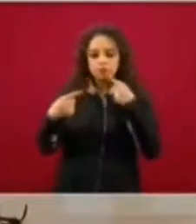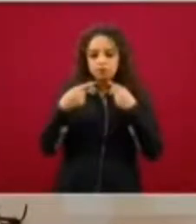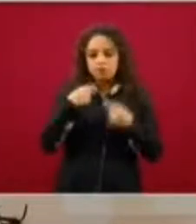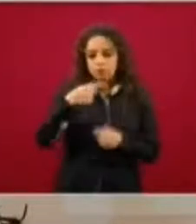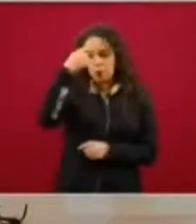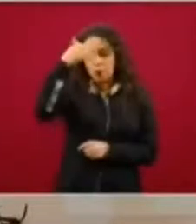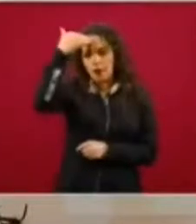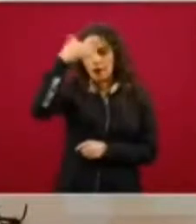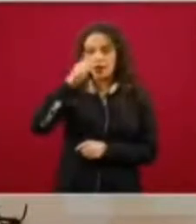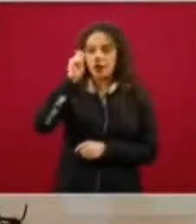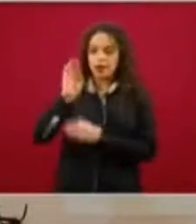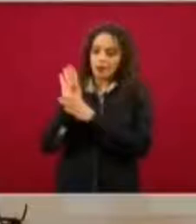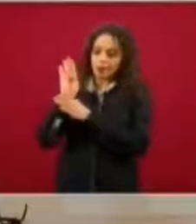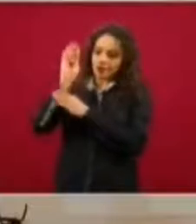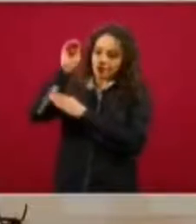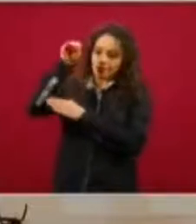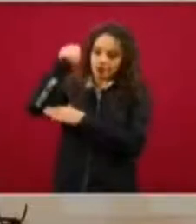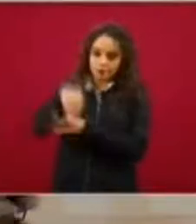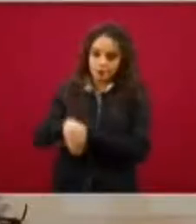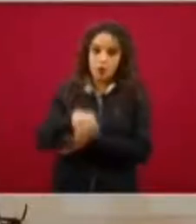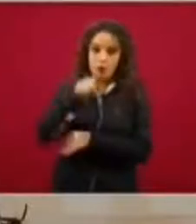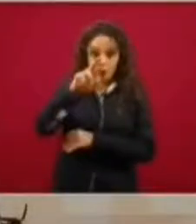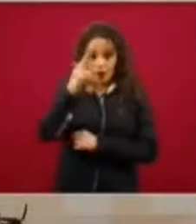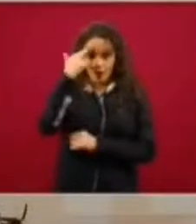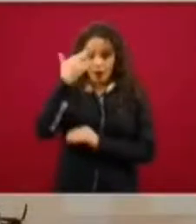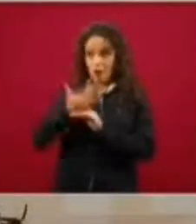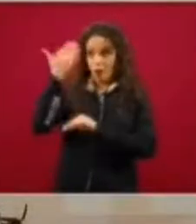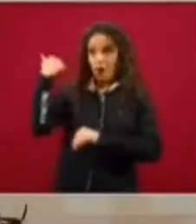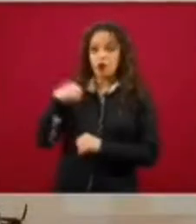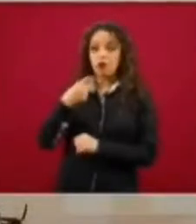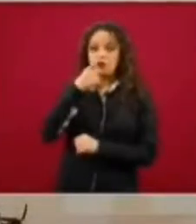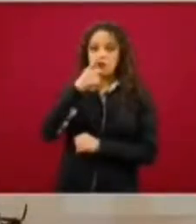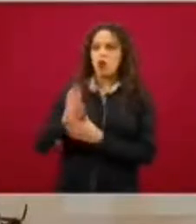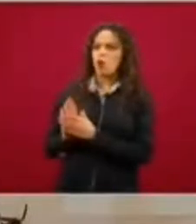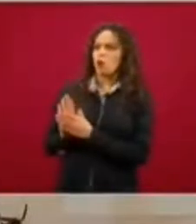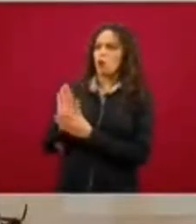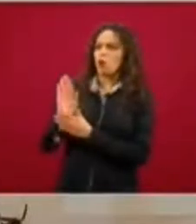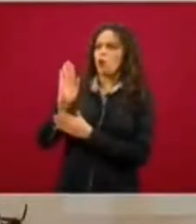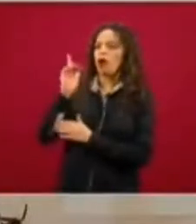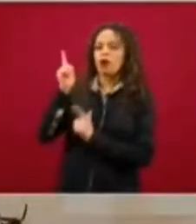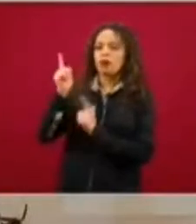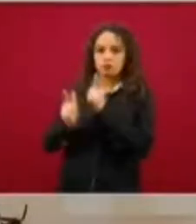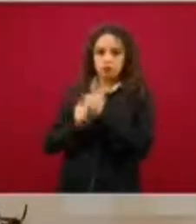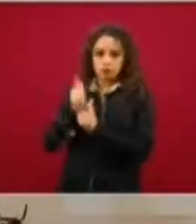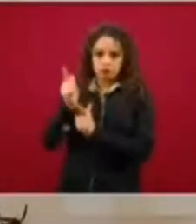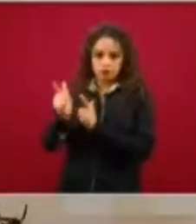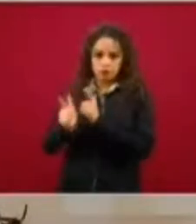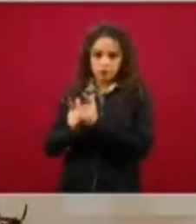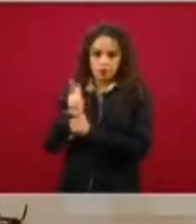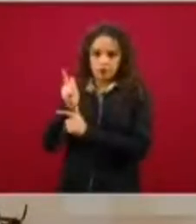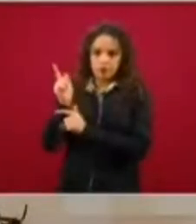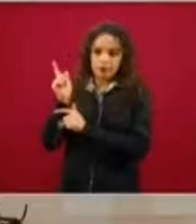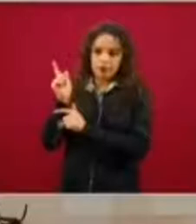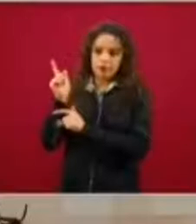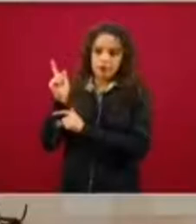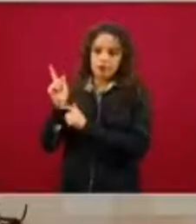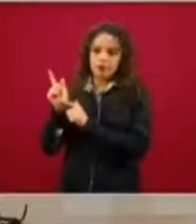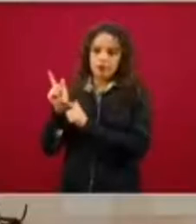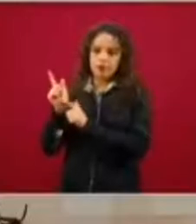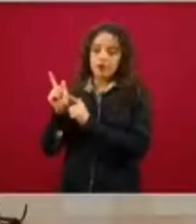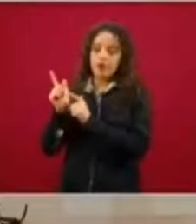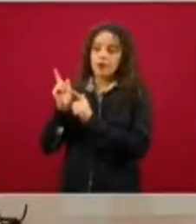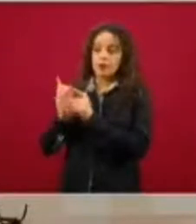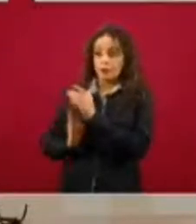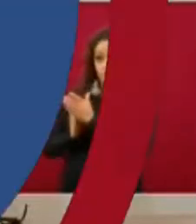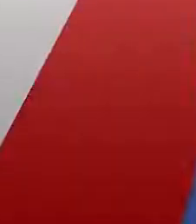el descenso suele ser más lento que la subida. Entonces, el aumento de la epidemia es más rápido, pero luego hay un